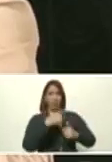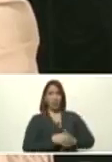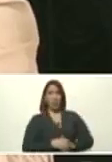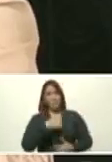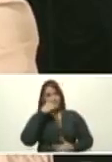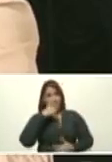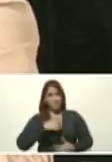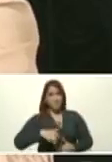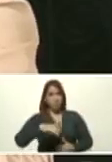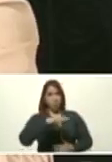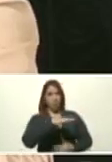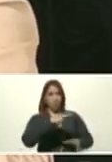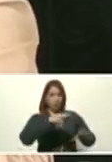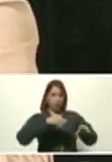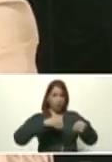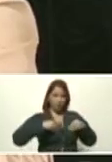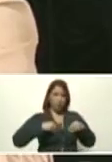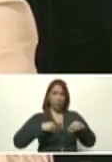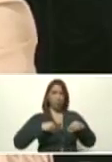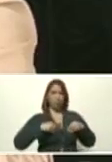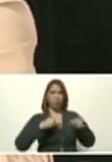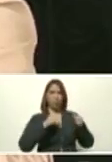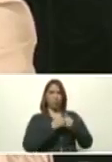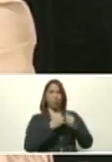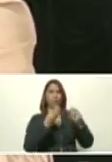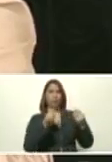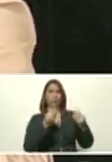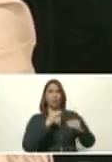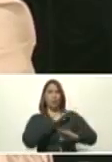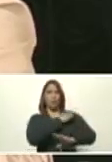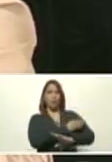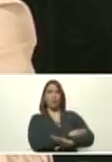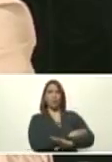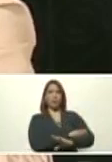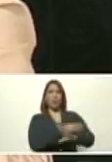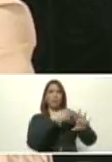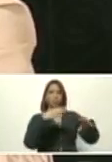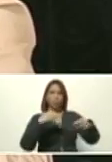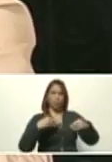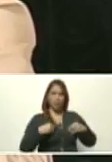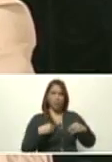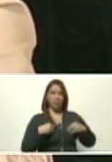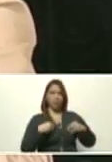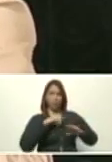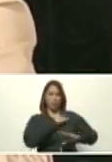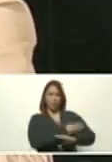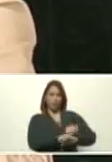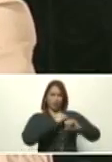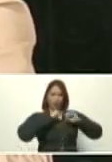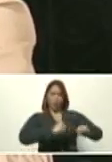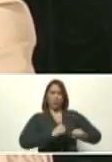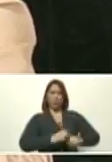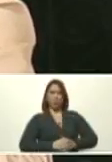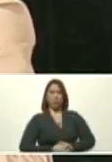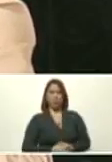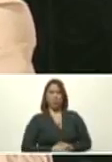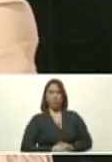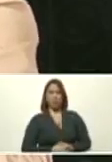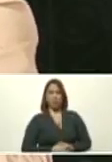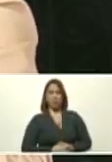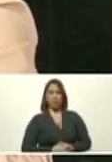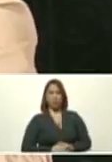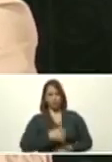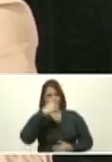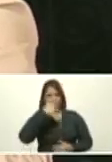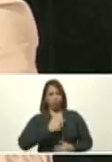pueblo ha asumido con mucha valentía y ha asumido con gallardía las posturas,